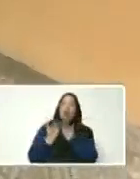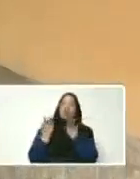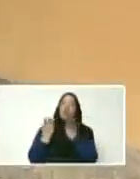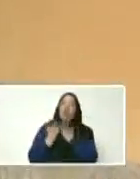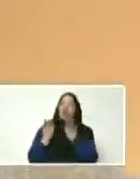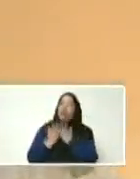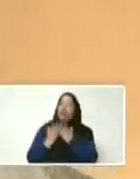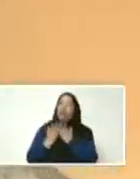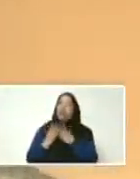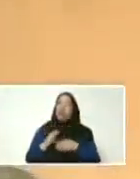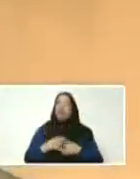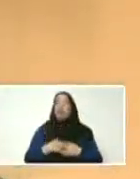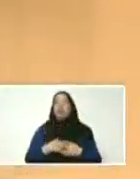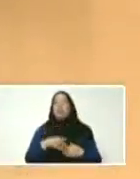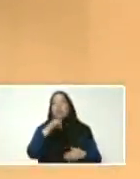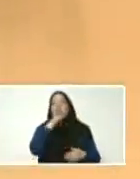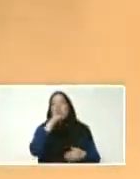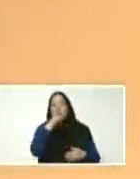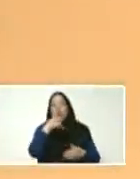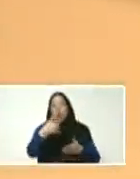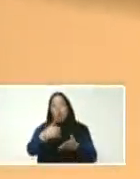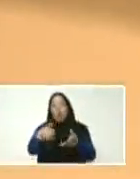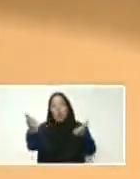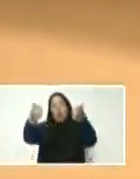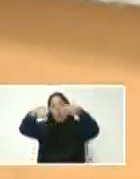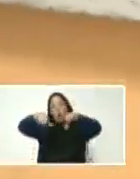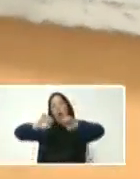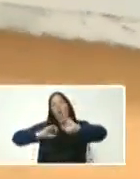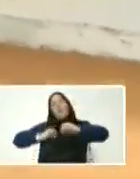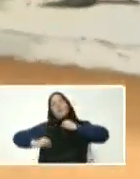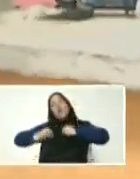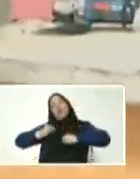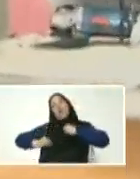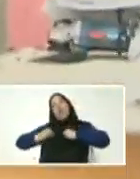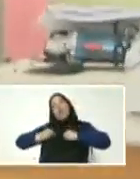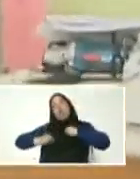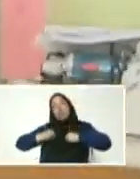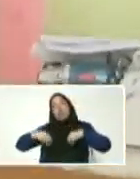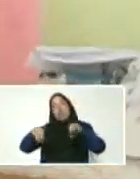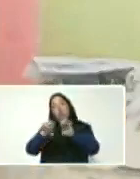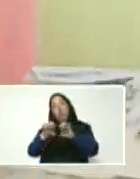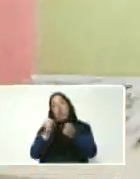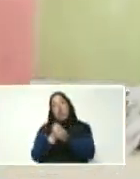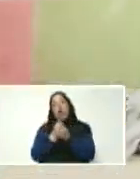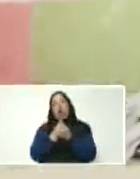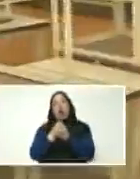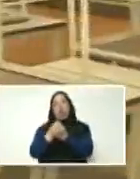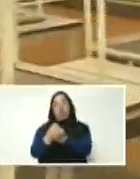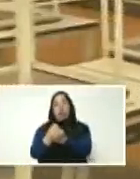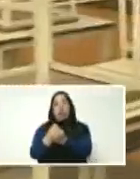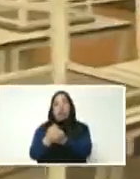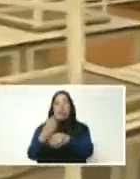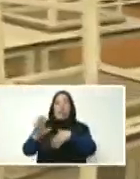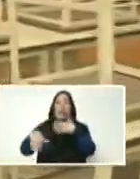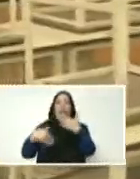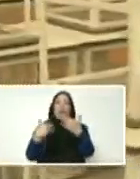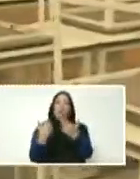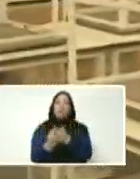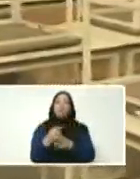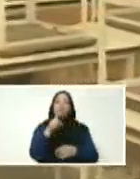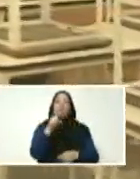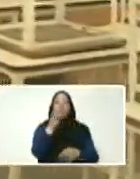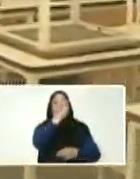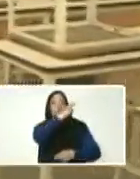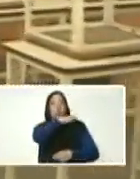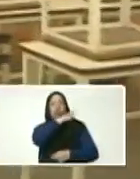encontraba profundamente deteriorada. Y por eso su preocupación y su amor por la educación y por su institución la llevó a ella, aún siendo